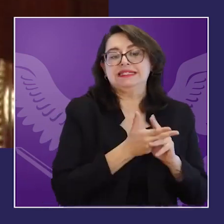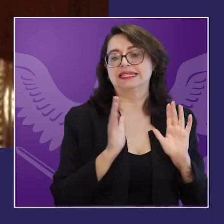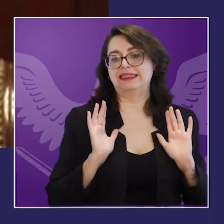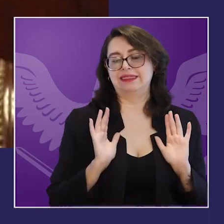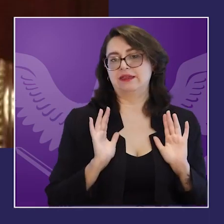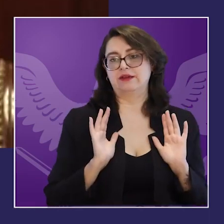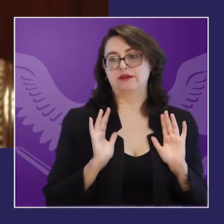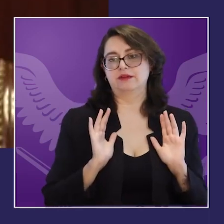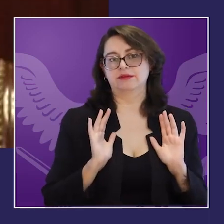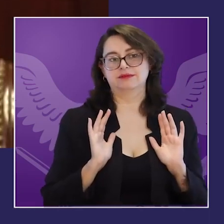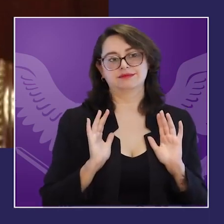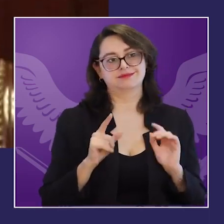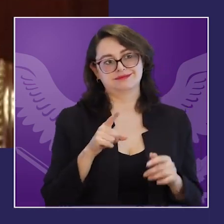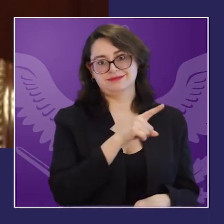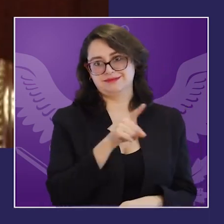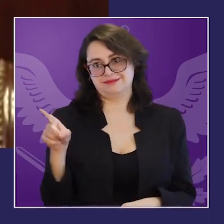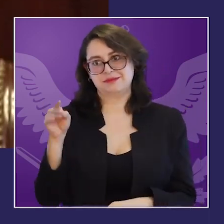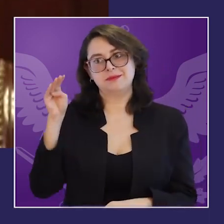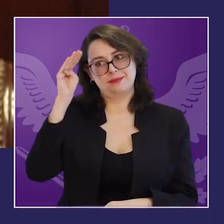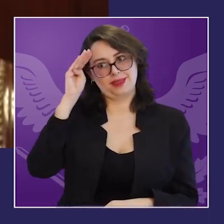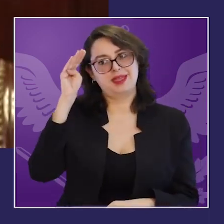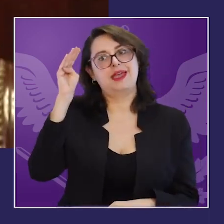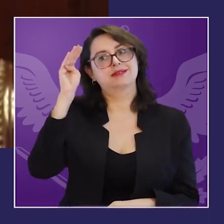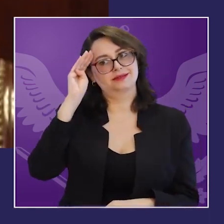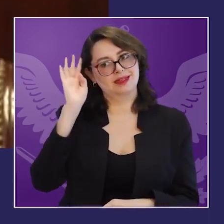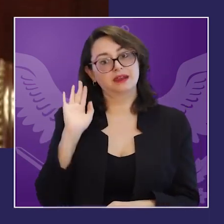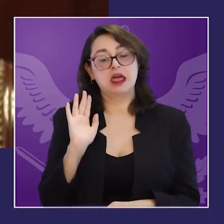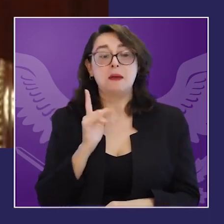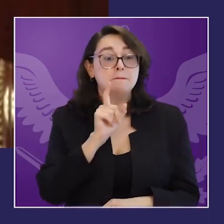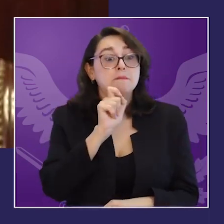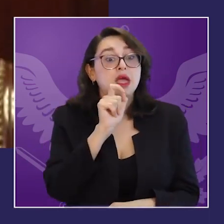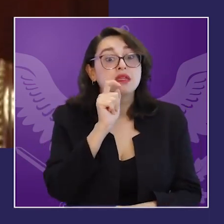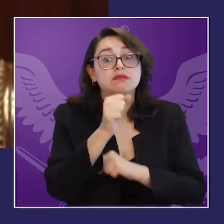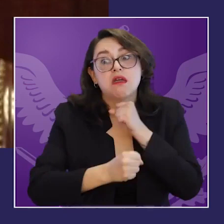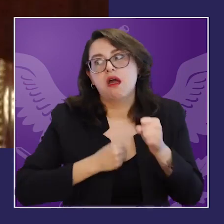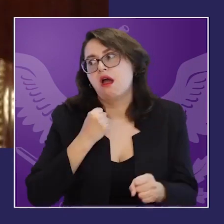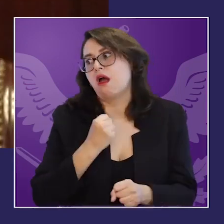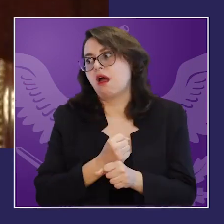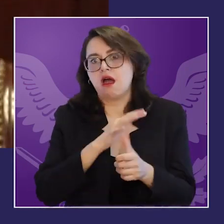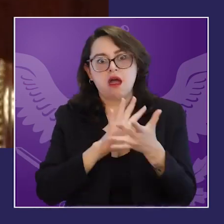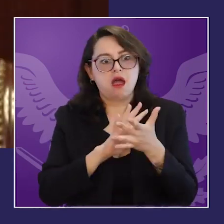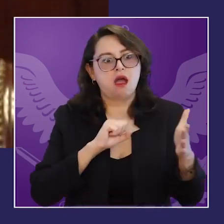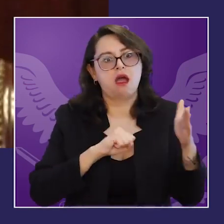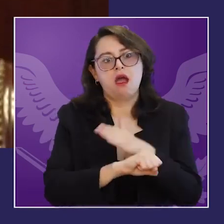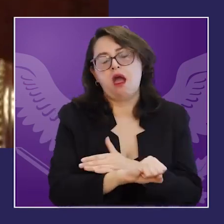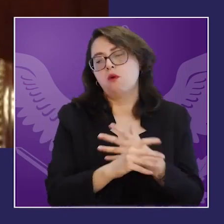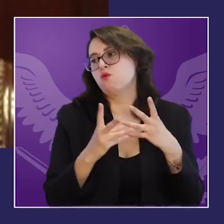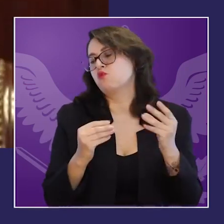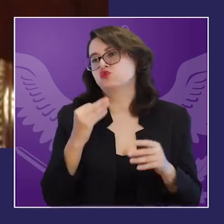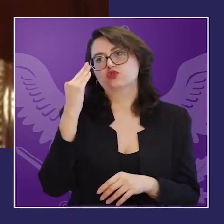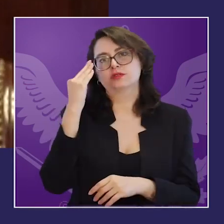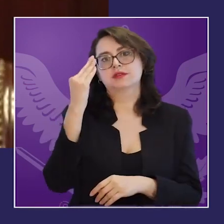atreva a decirlo, ¿sí? Si ya que en lógica de quantum punitivo, o sea, yo soy